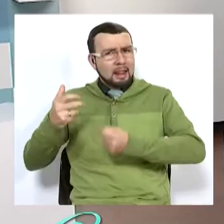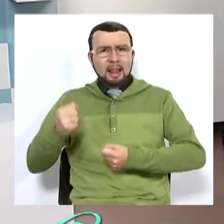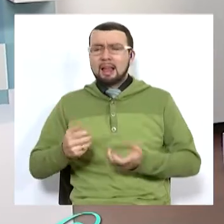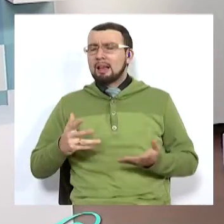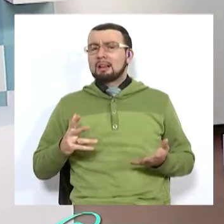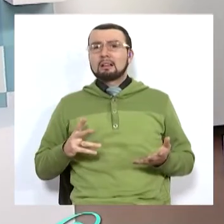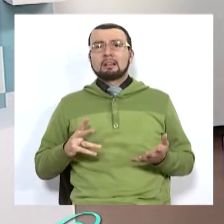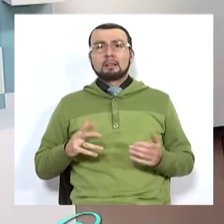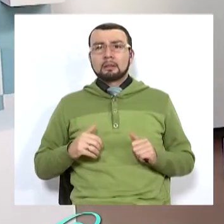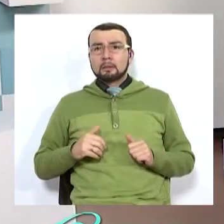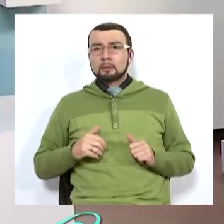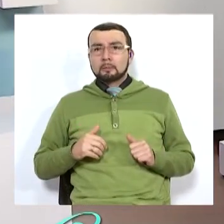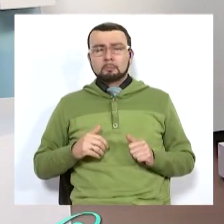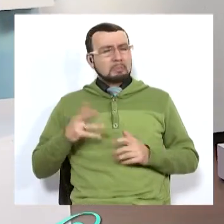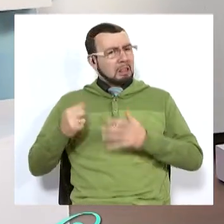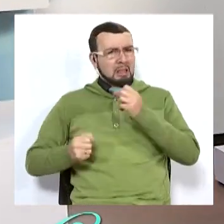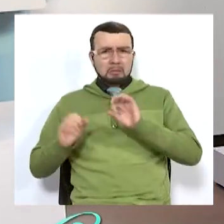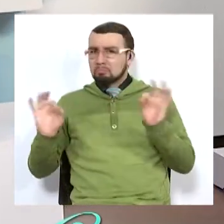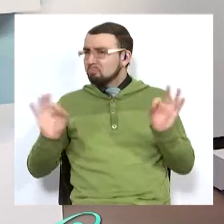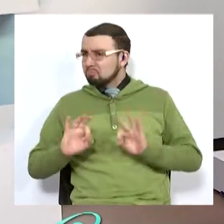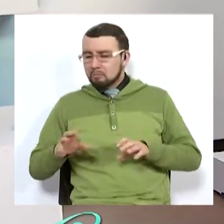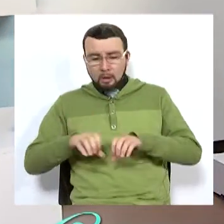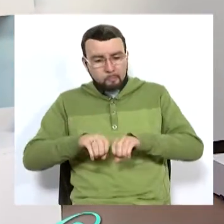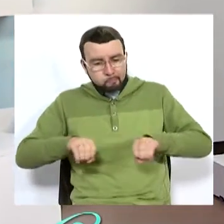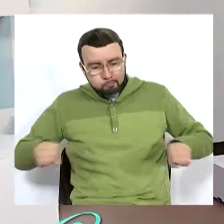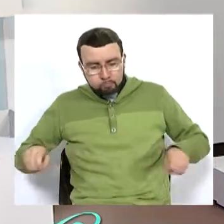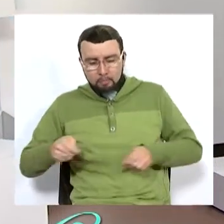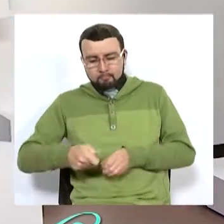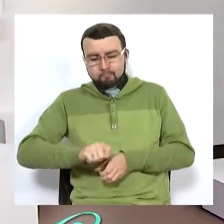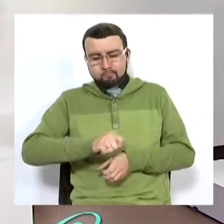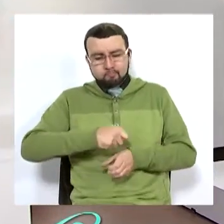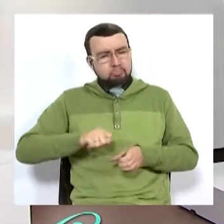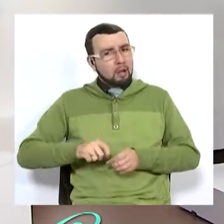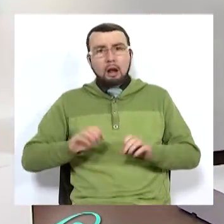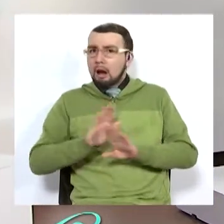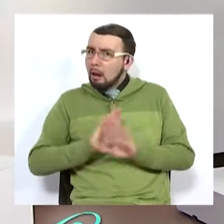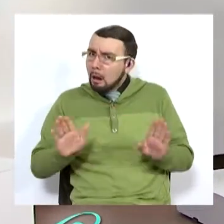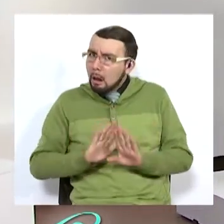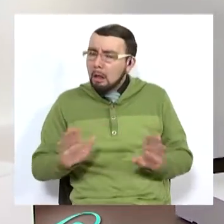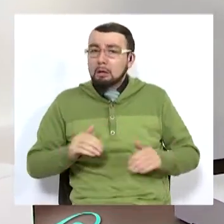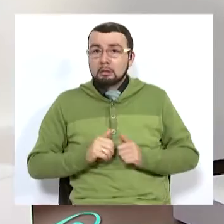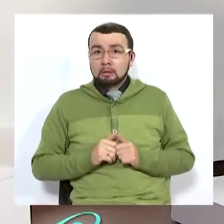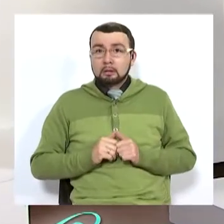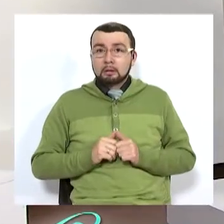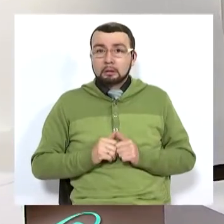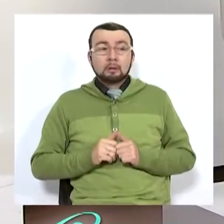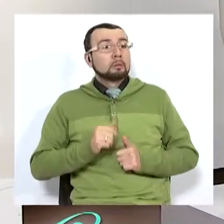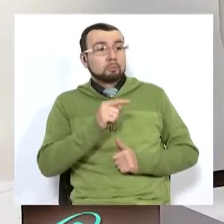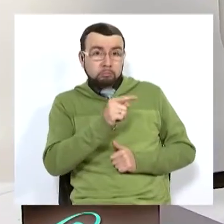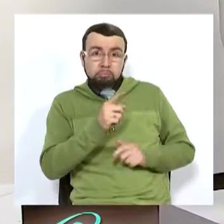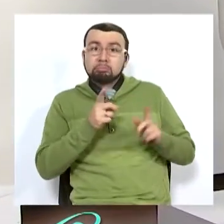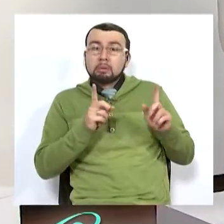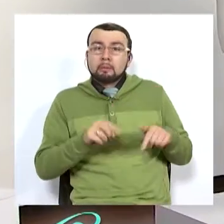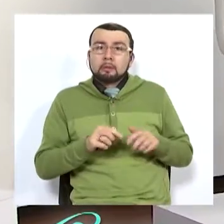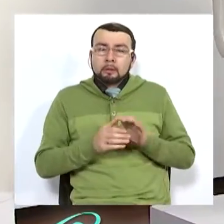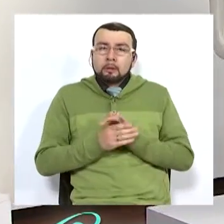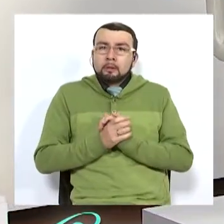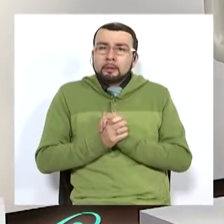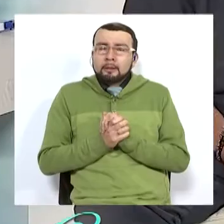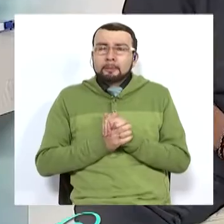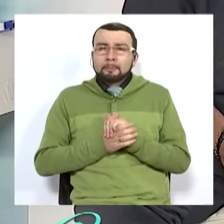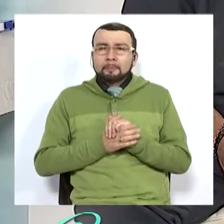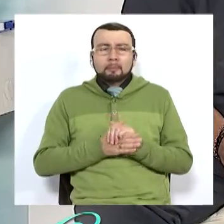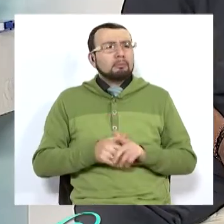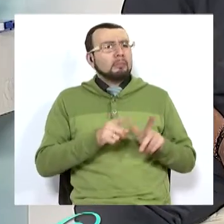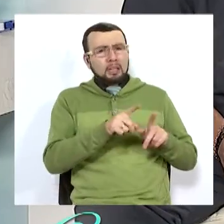no consumimos embutidos, enlatados, nada de eso. Y él también, ¿qué le iba a decir yo? Él da